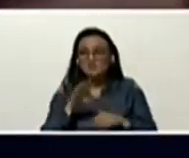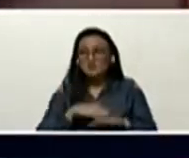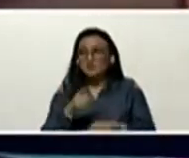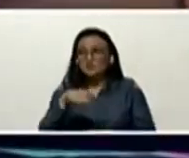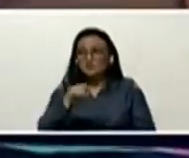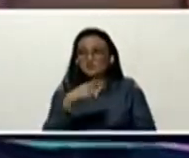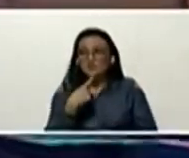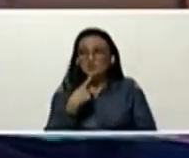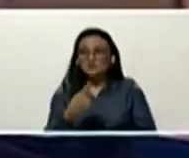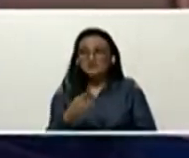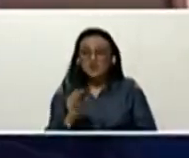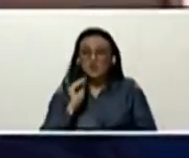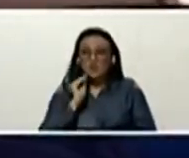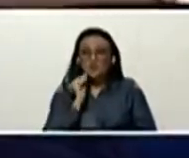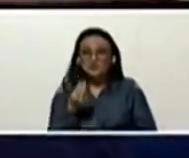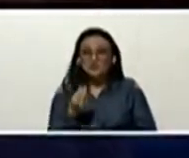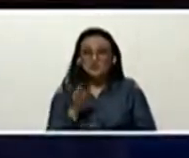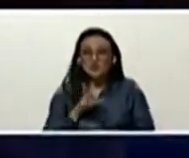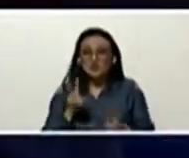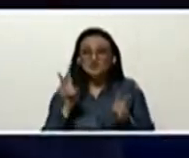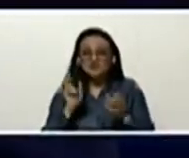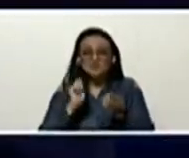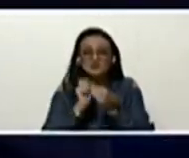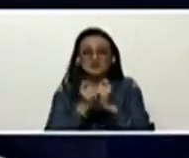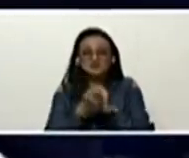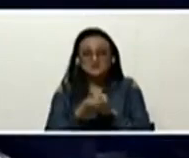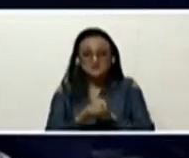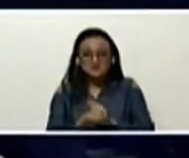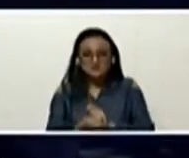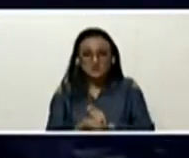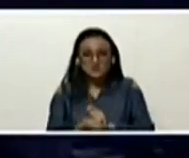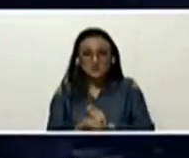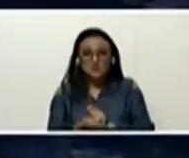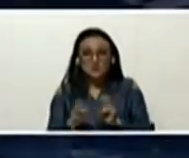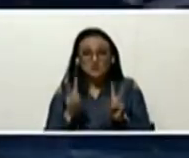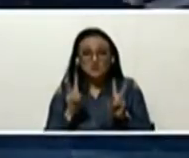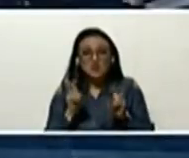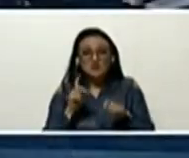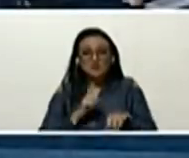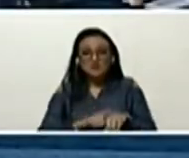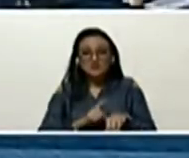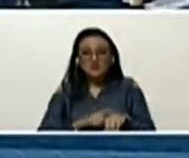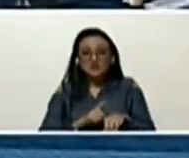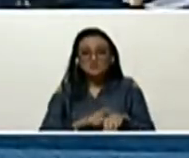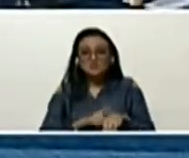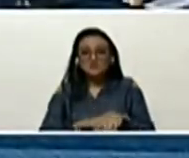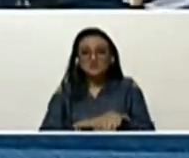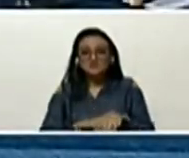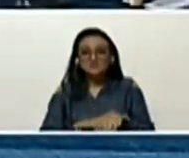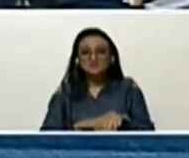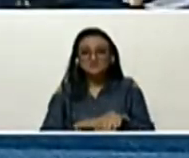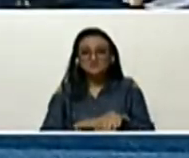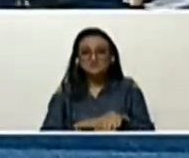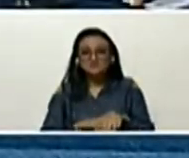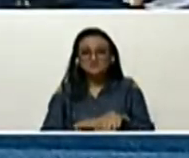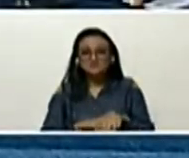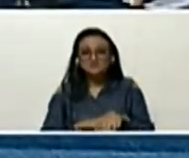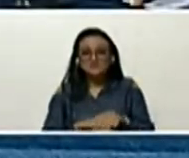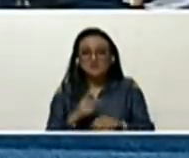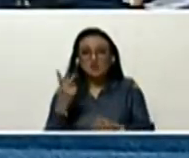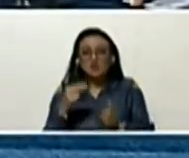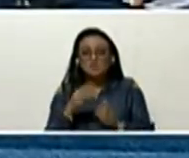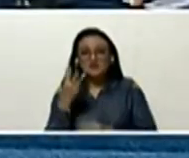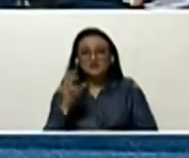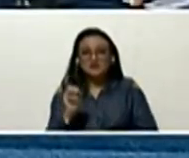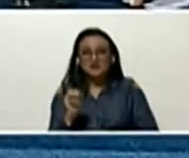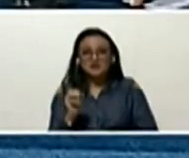aquí, la juventud en la etapa de transición, de la nueva etapa, la CNEC